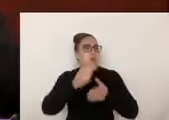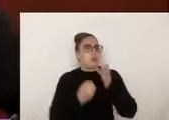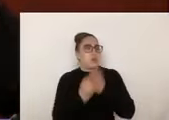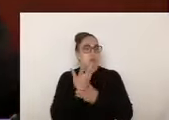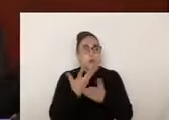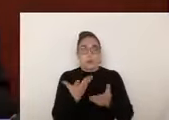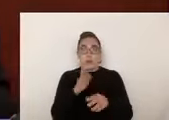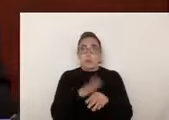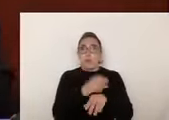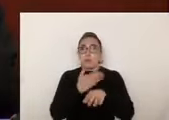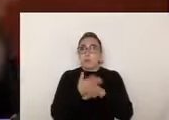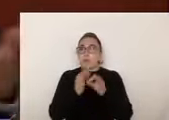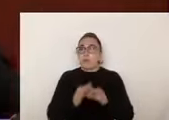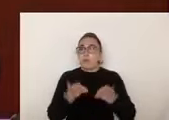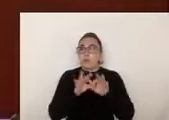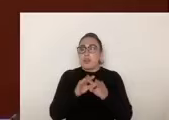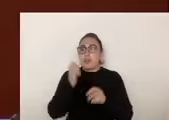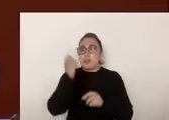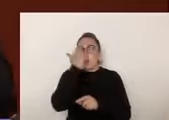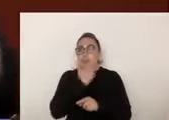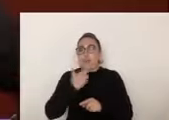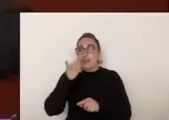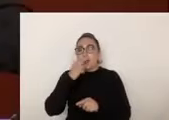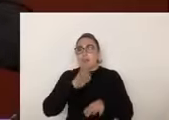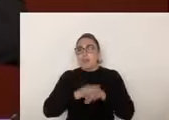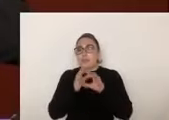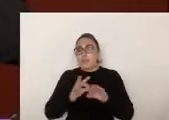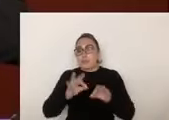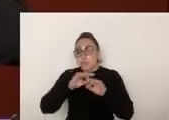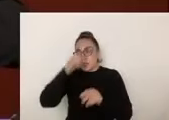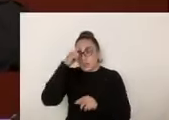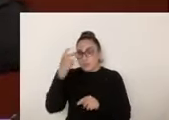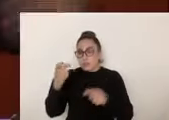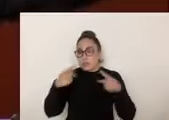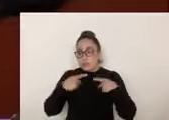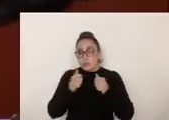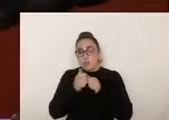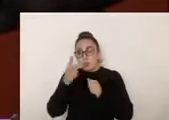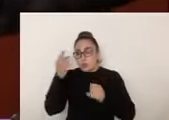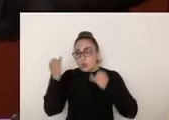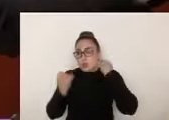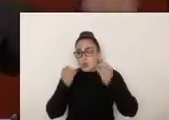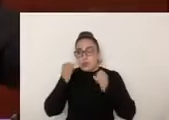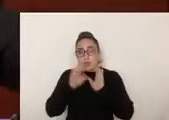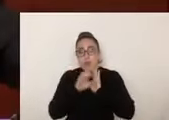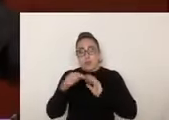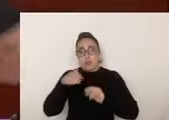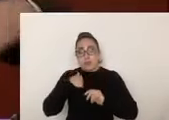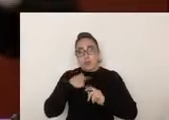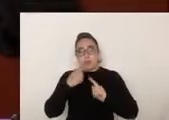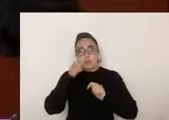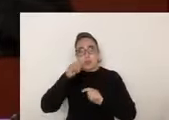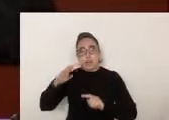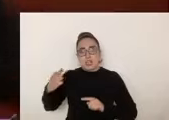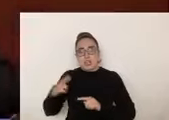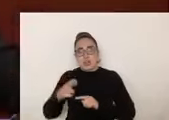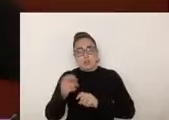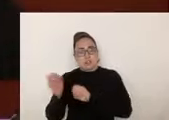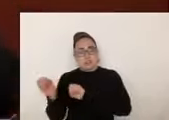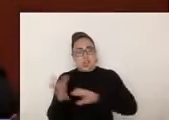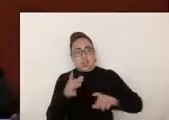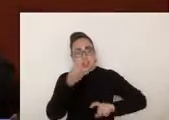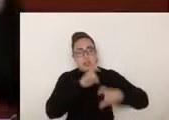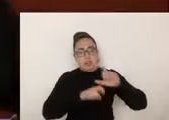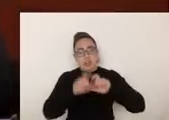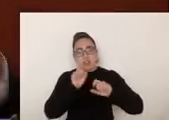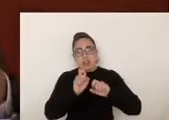idea de apelar a lealtades superiores. De acuerdo que yo tiro residuos tóxicos al río, pero es que si hiciera todo